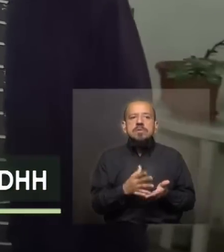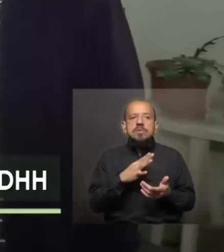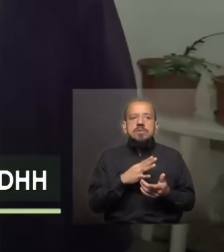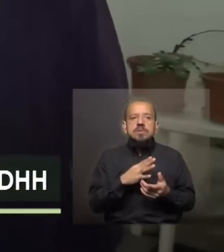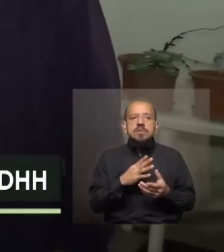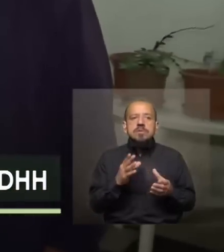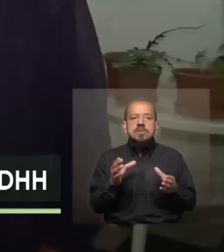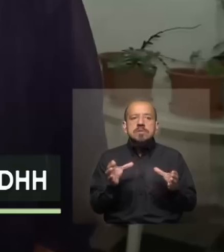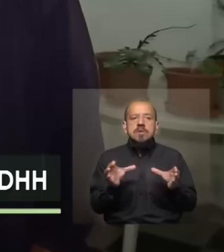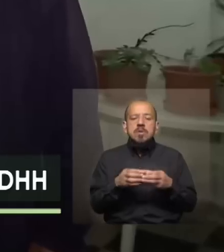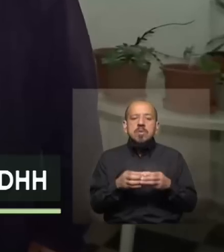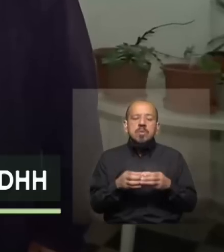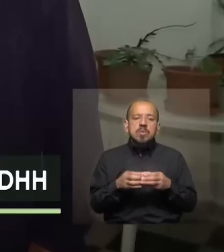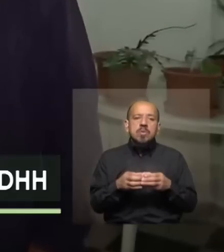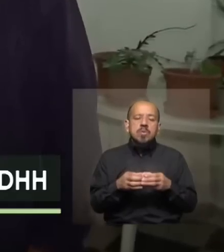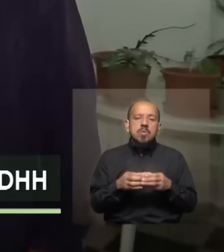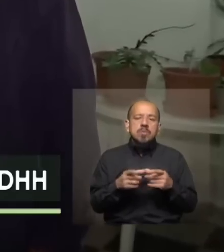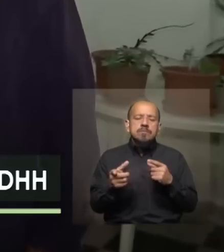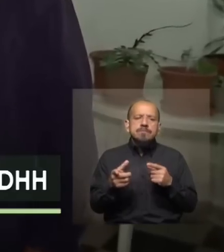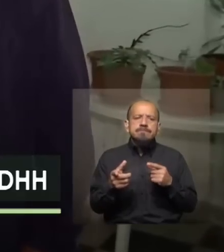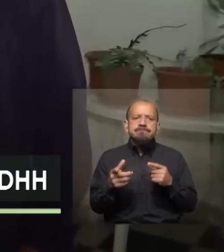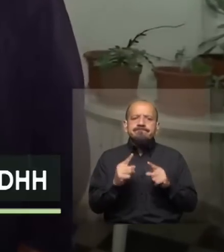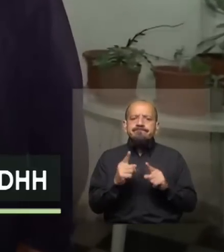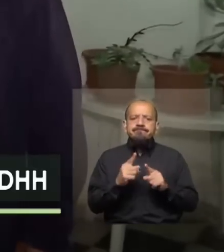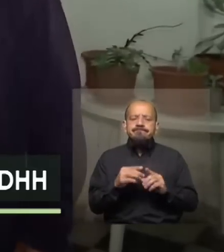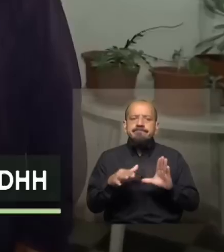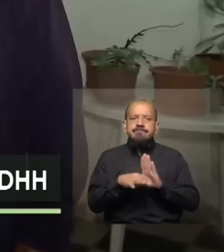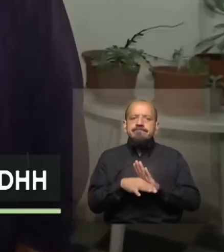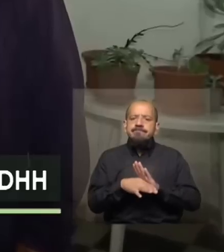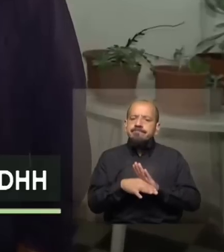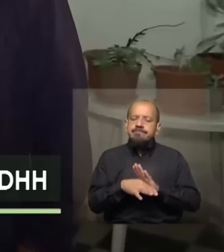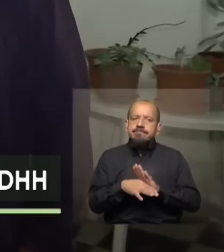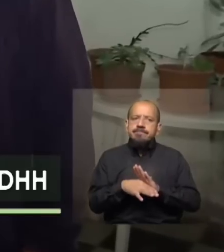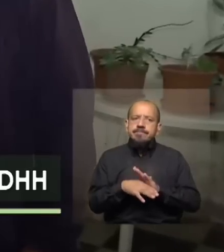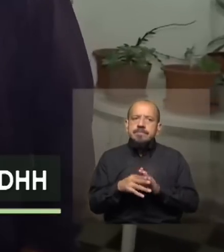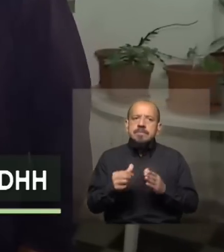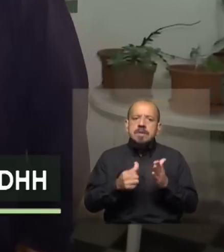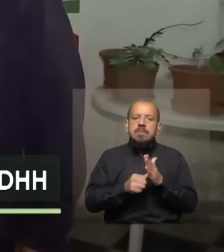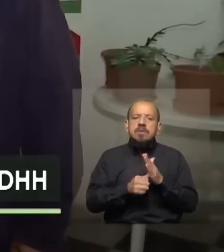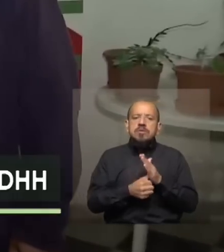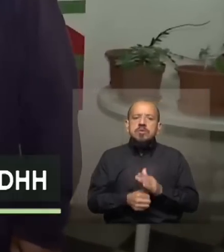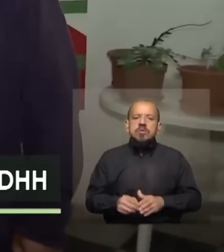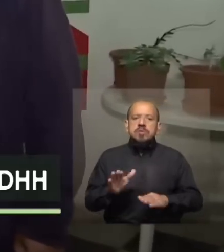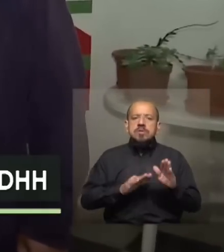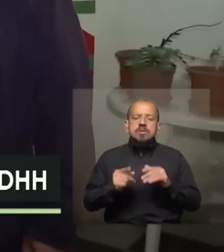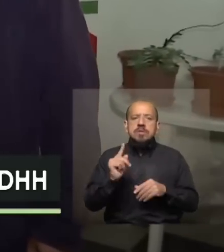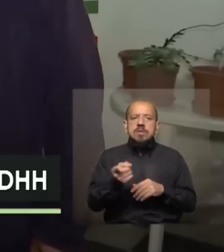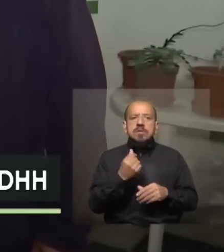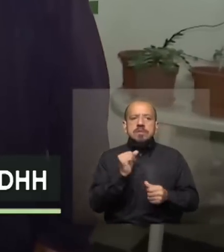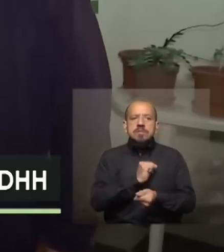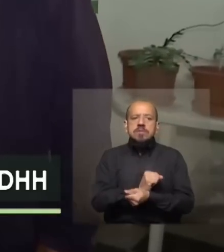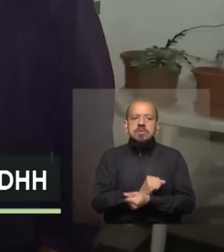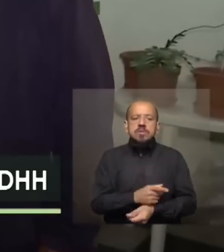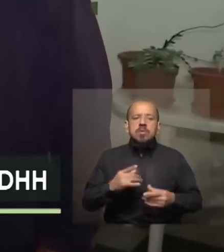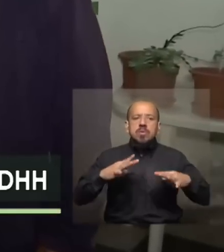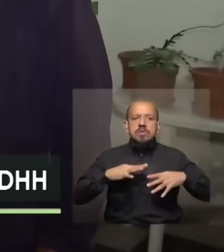colectivo sobre la incompatibilidad que se está dando con la pensión reparatoria que tienen los expresos y la